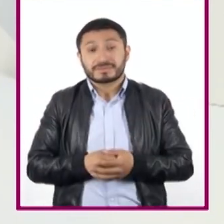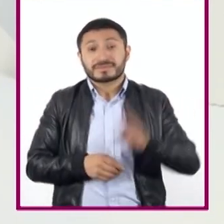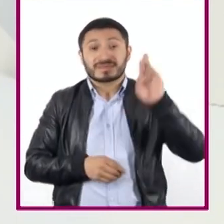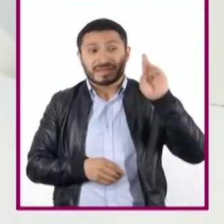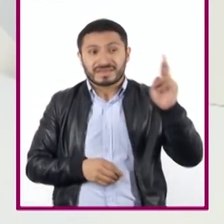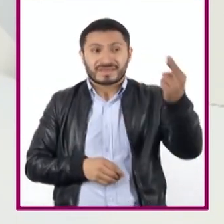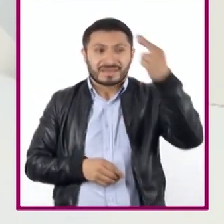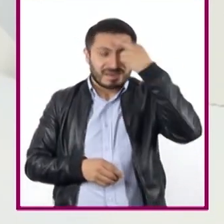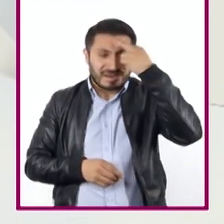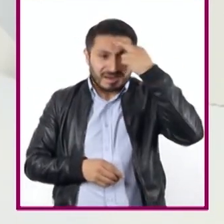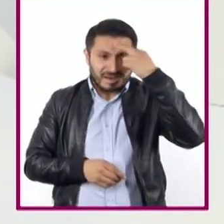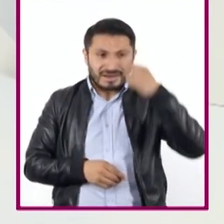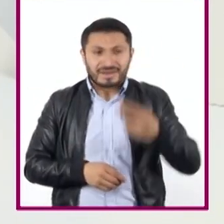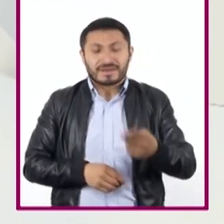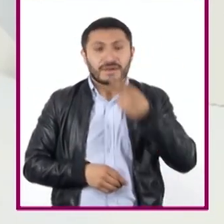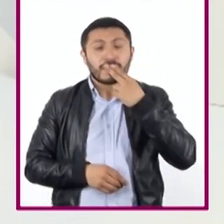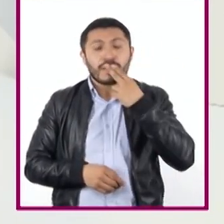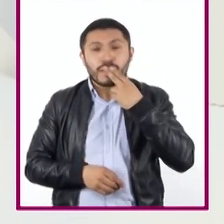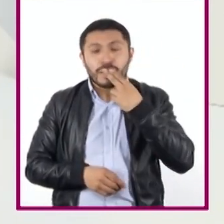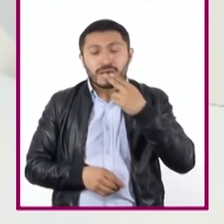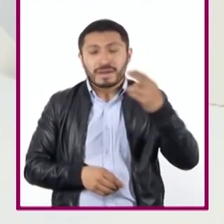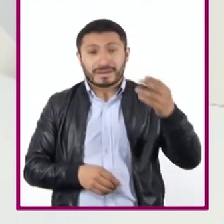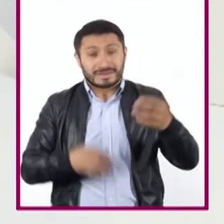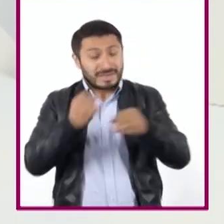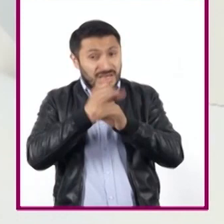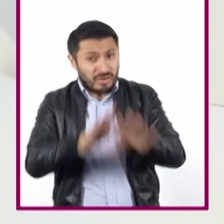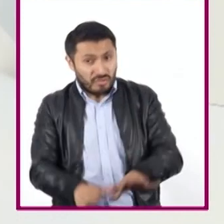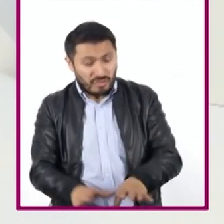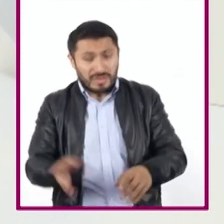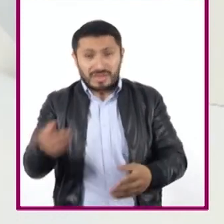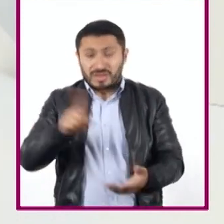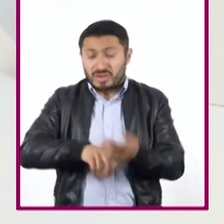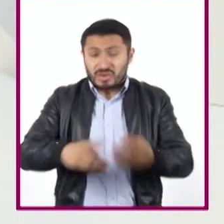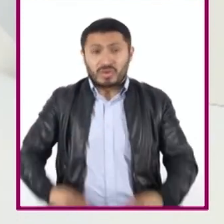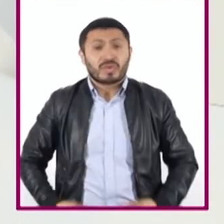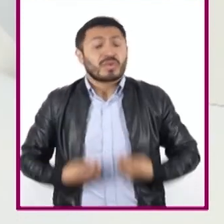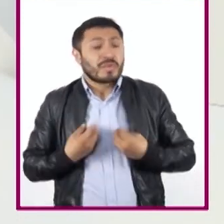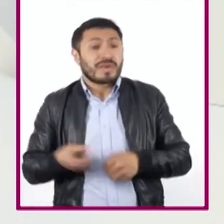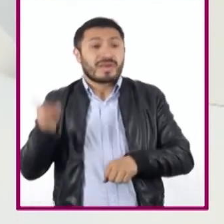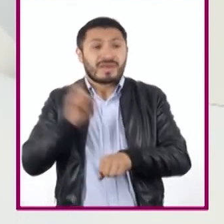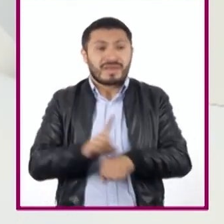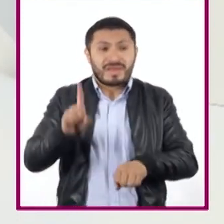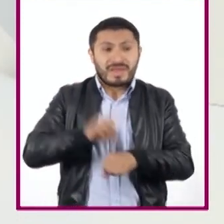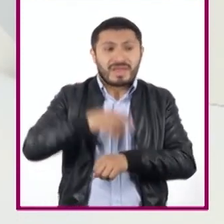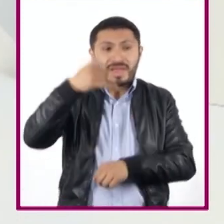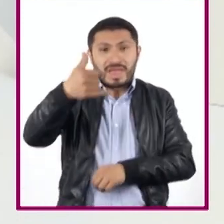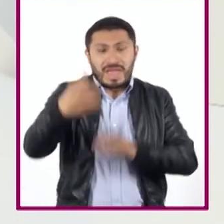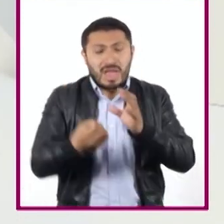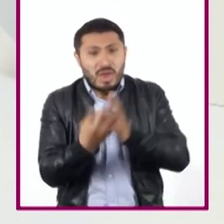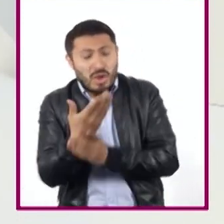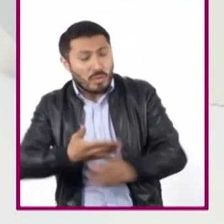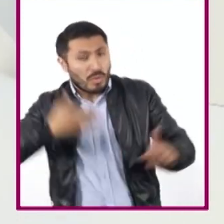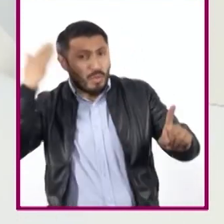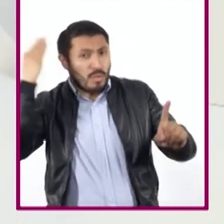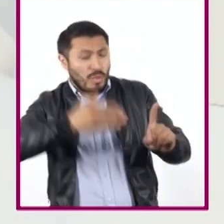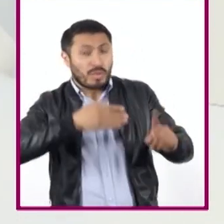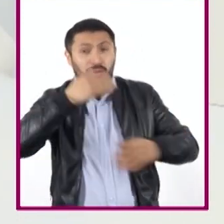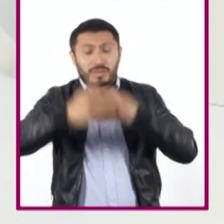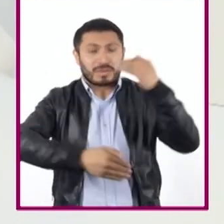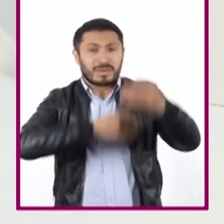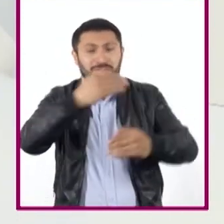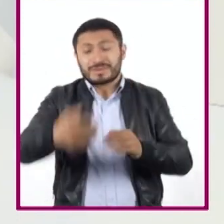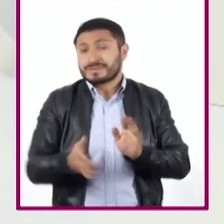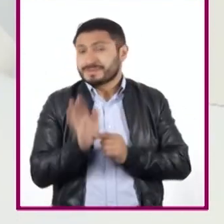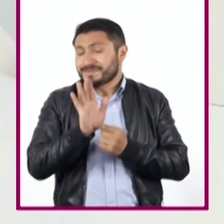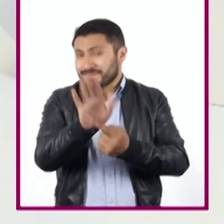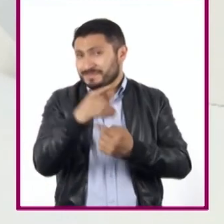Recuerden aplicar estos conocimientos a su vida diaria y a los nuevos retos que se les vayan presentando.